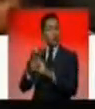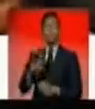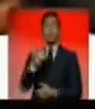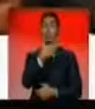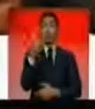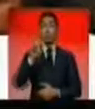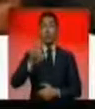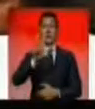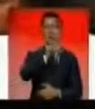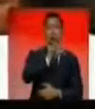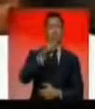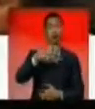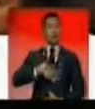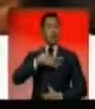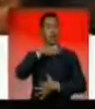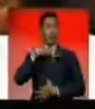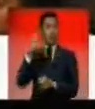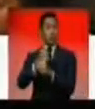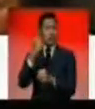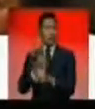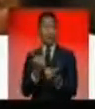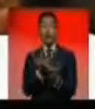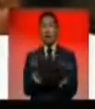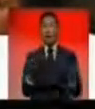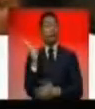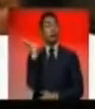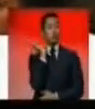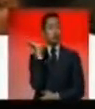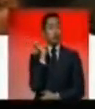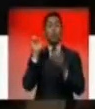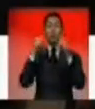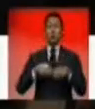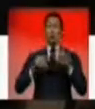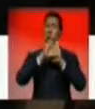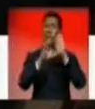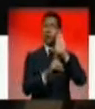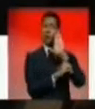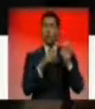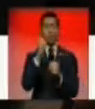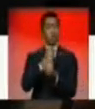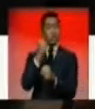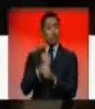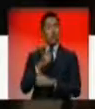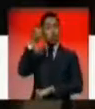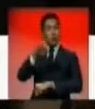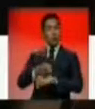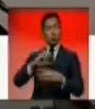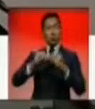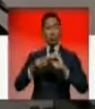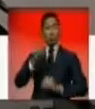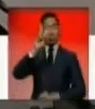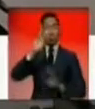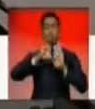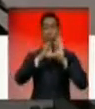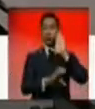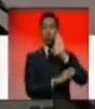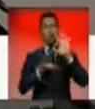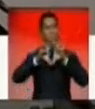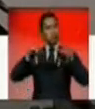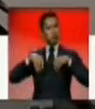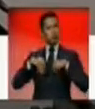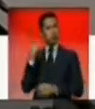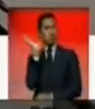civiles se puedan acoger a la jubilación estipulada en el Código del Trabajo y en el Mandato 2 de la Constituyente. Y que en muchísimos